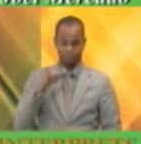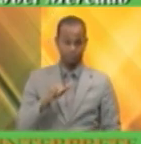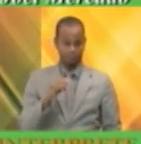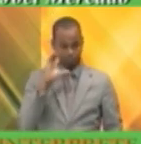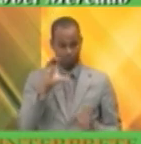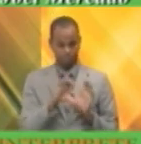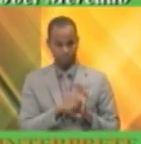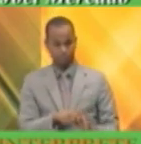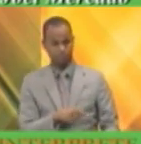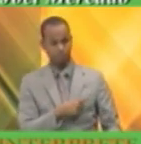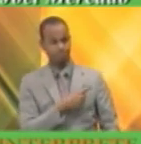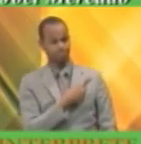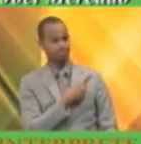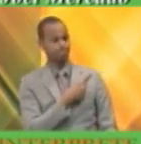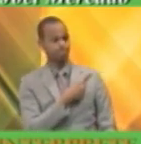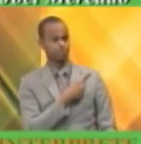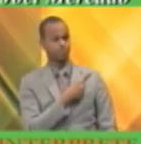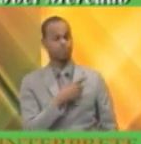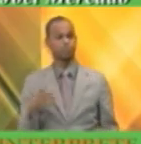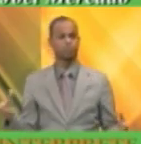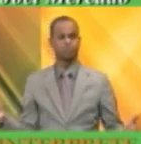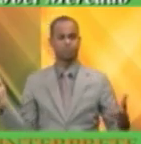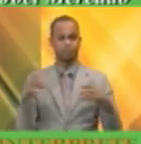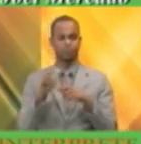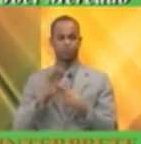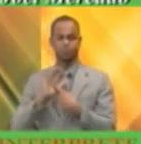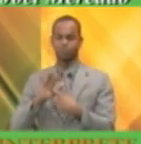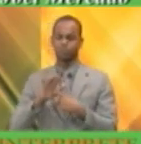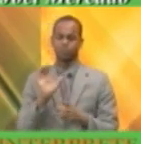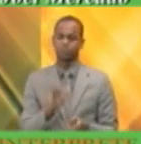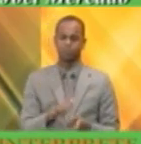son en encuentros, exhibiciones de